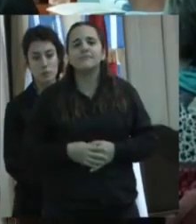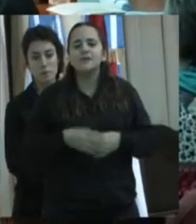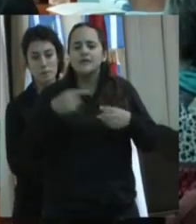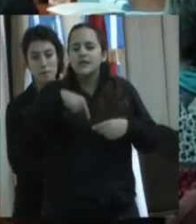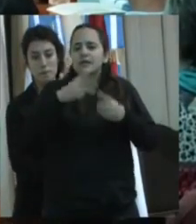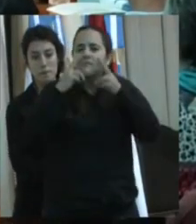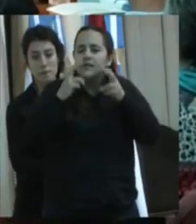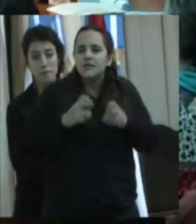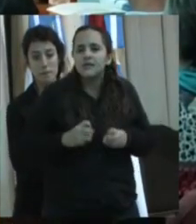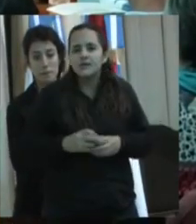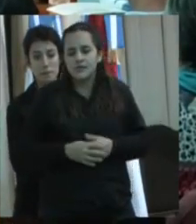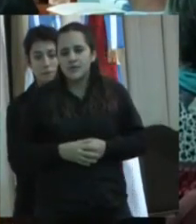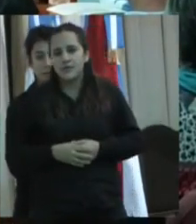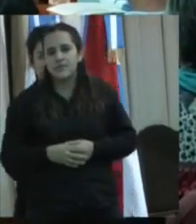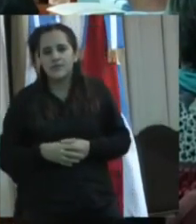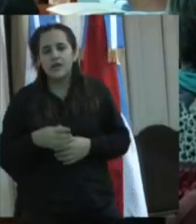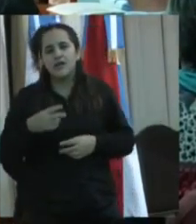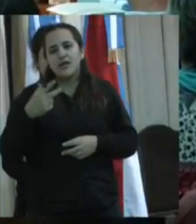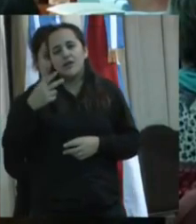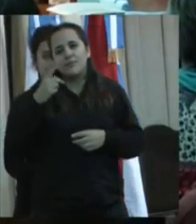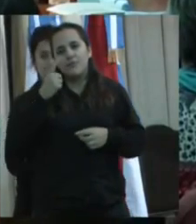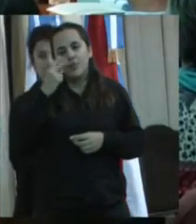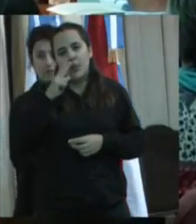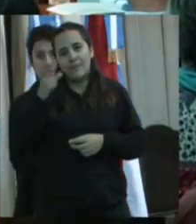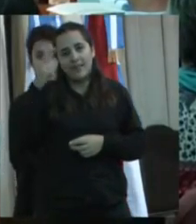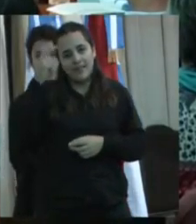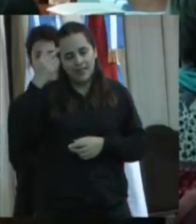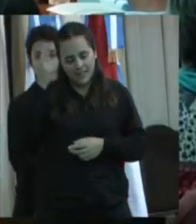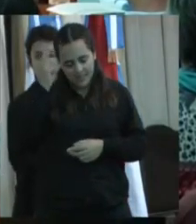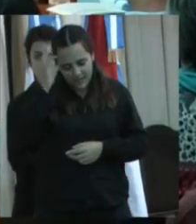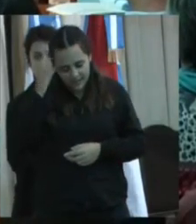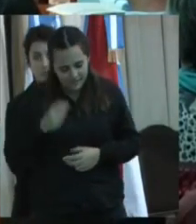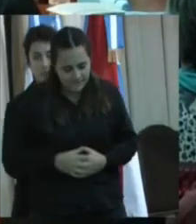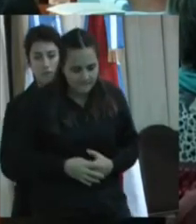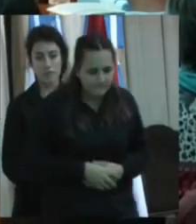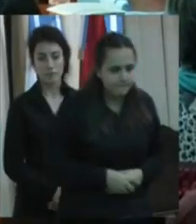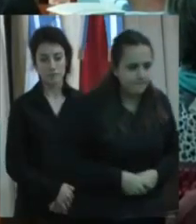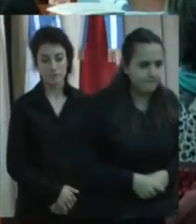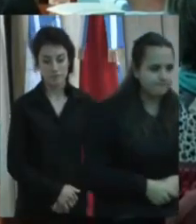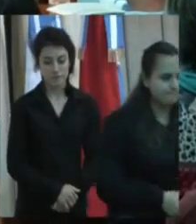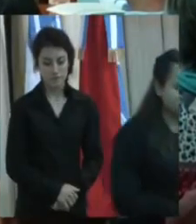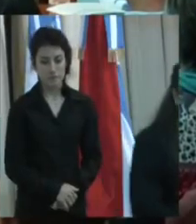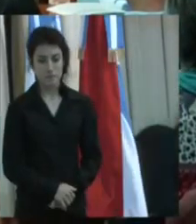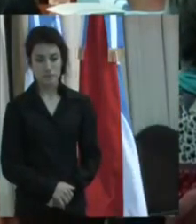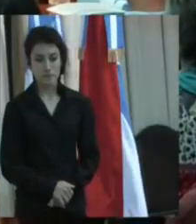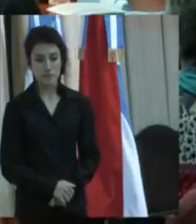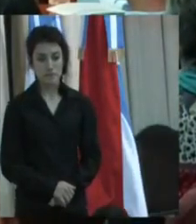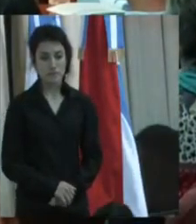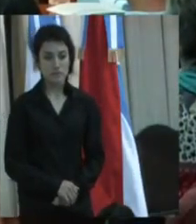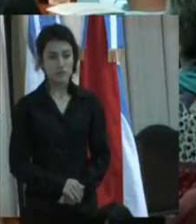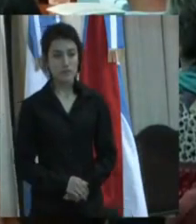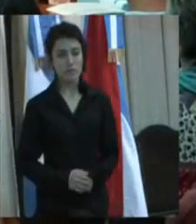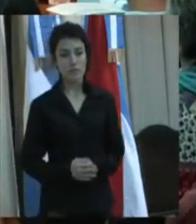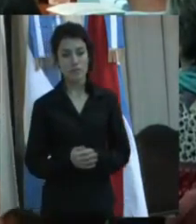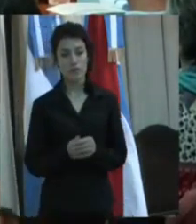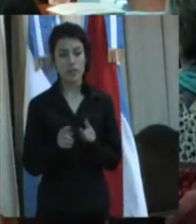realicé desde el 2010 con financiamiento del CONICET y que se tradujo